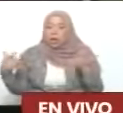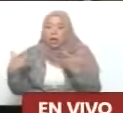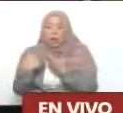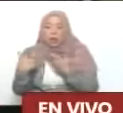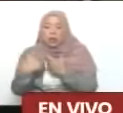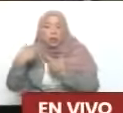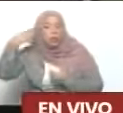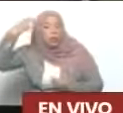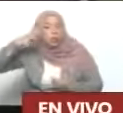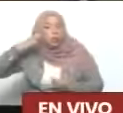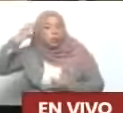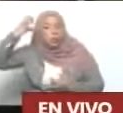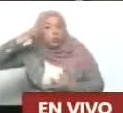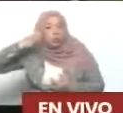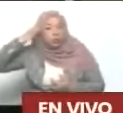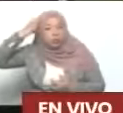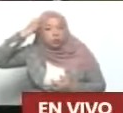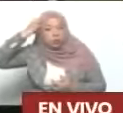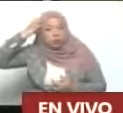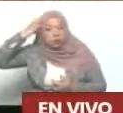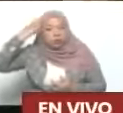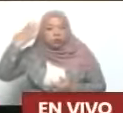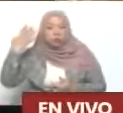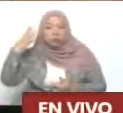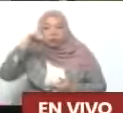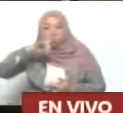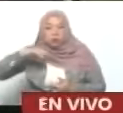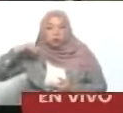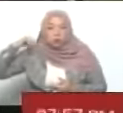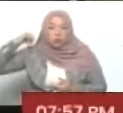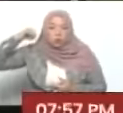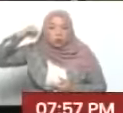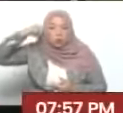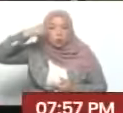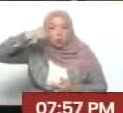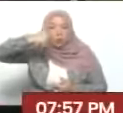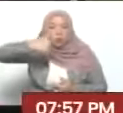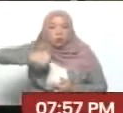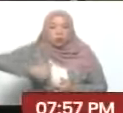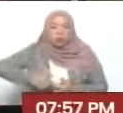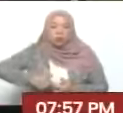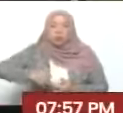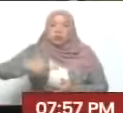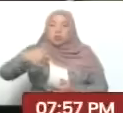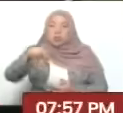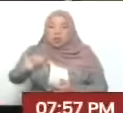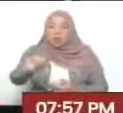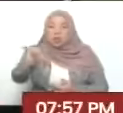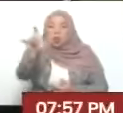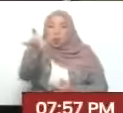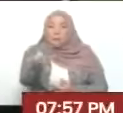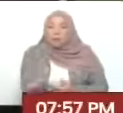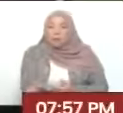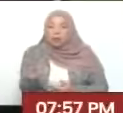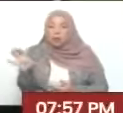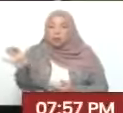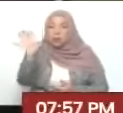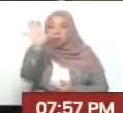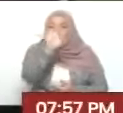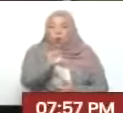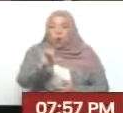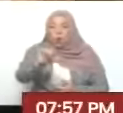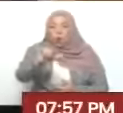vez. Que no había una guerra desde que desmembraron Yugoslavia. Yugoslavia. Hay otra vez una guerra en